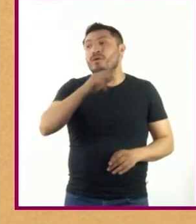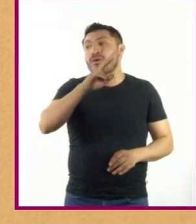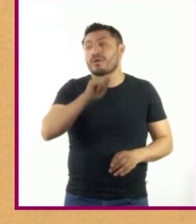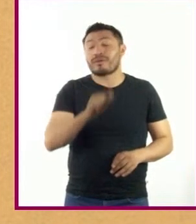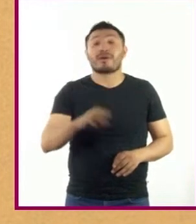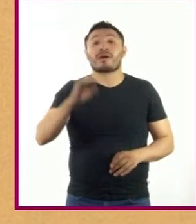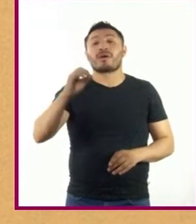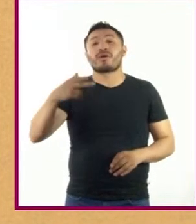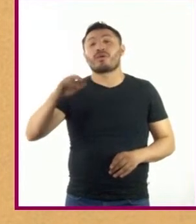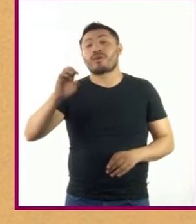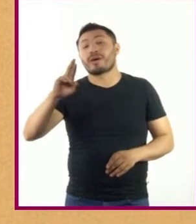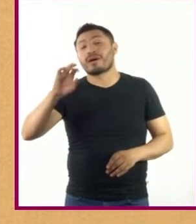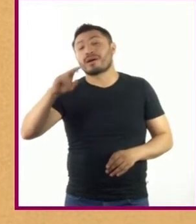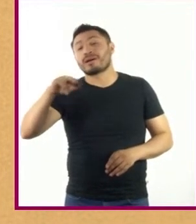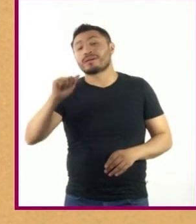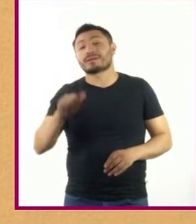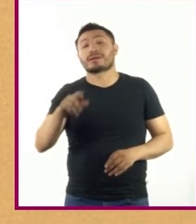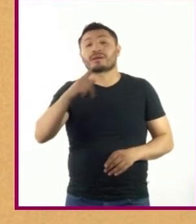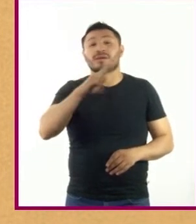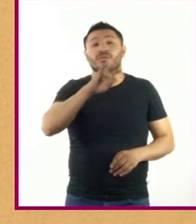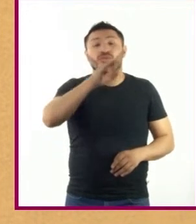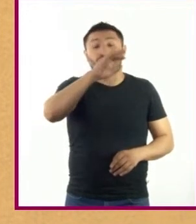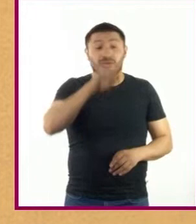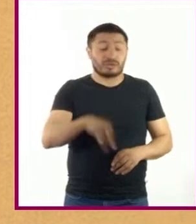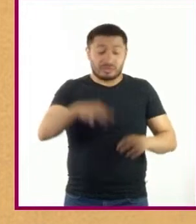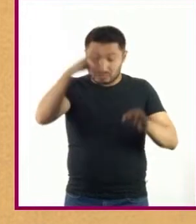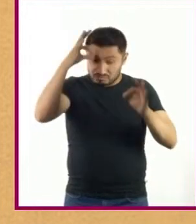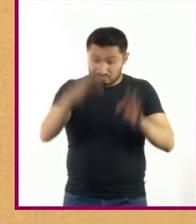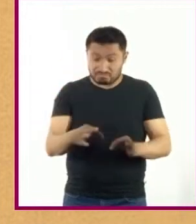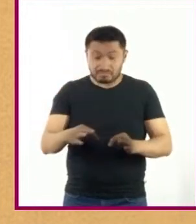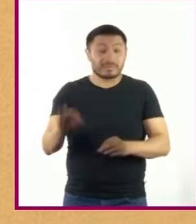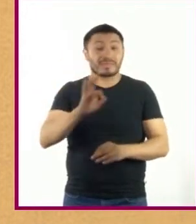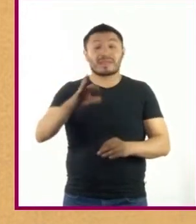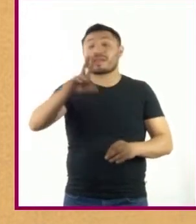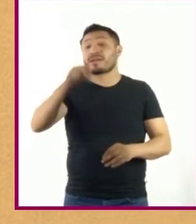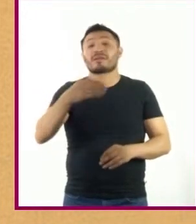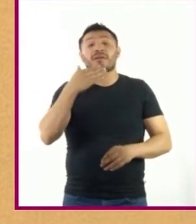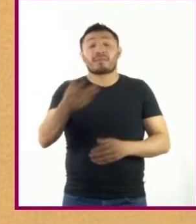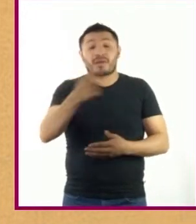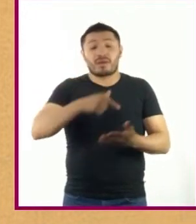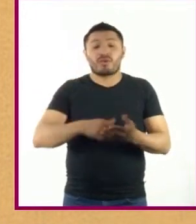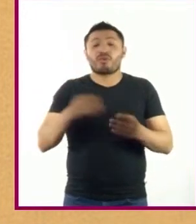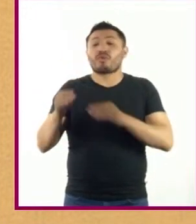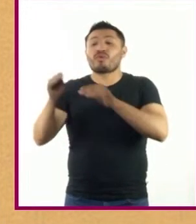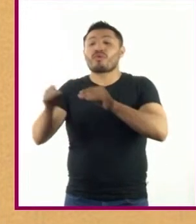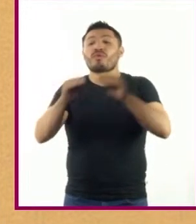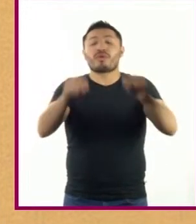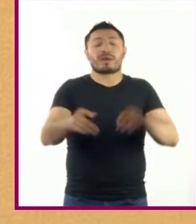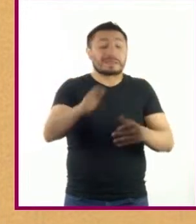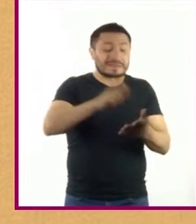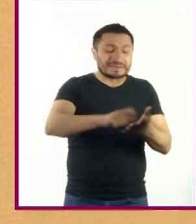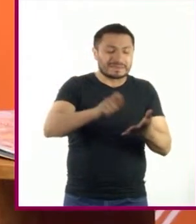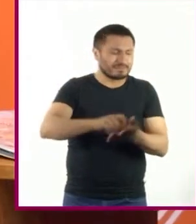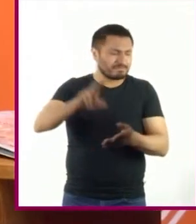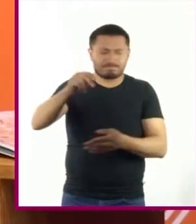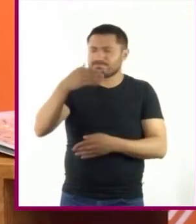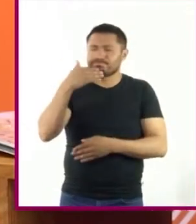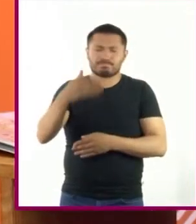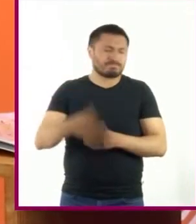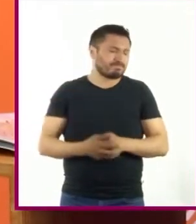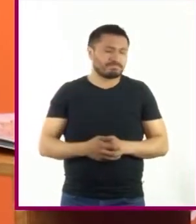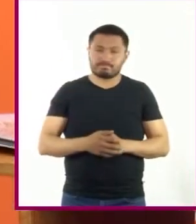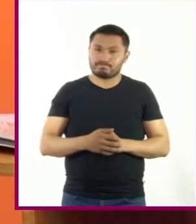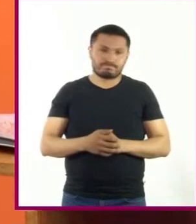puntuación sean perfectas. Si no se adapta al contexto del destinatario, el texto no es correcto.